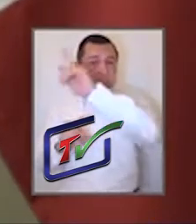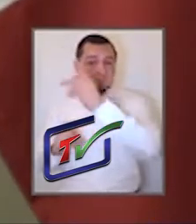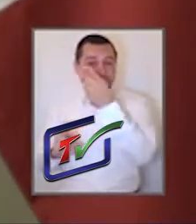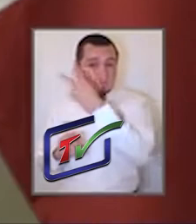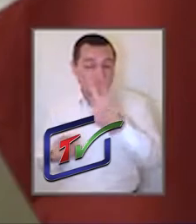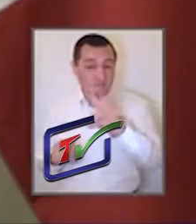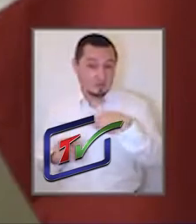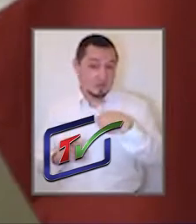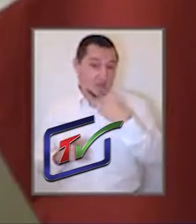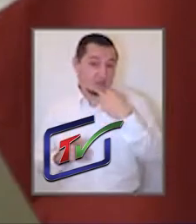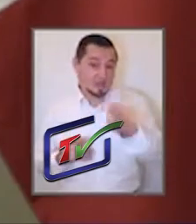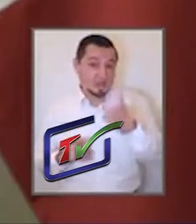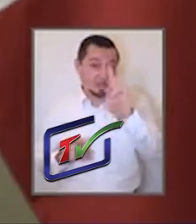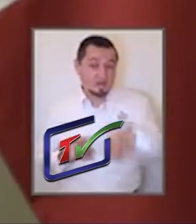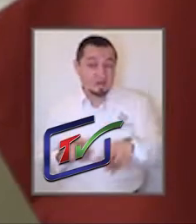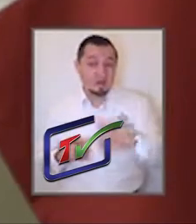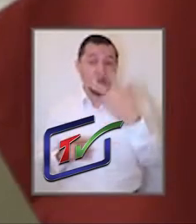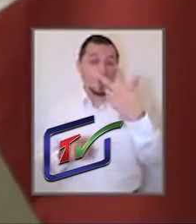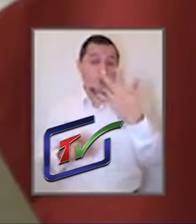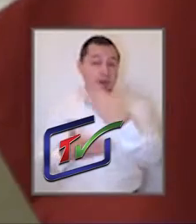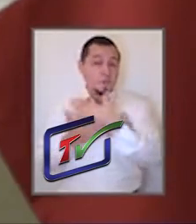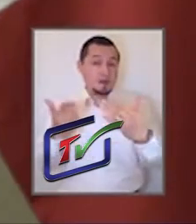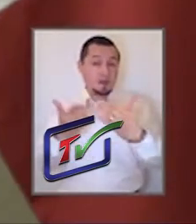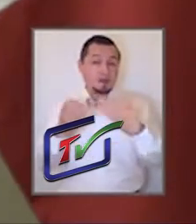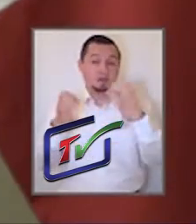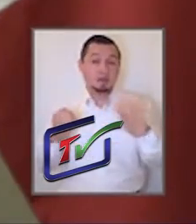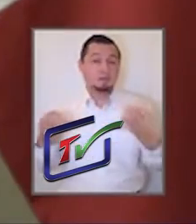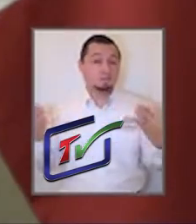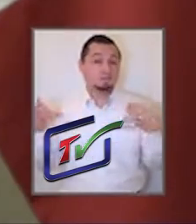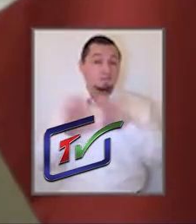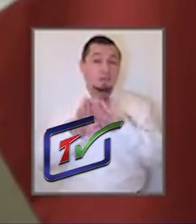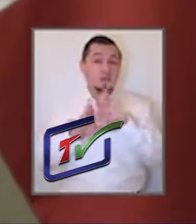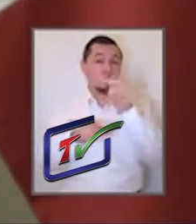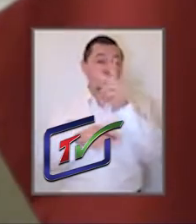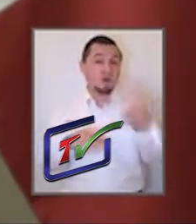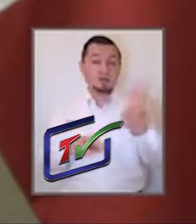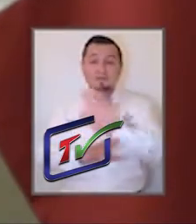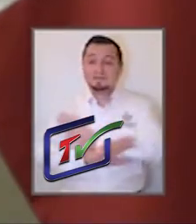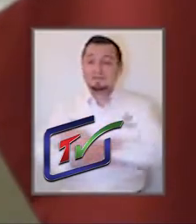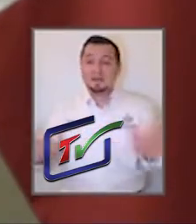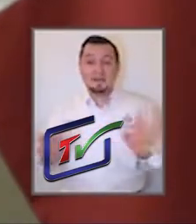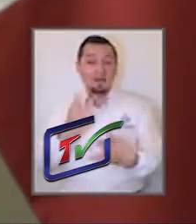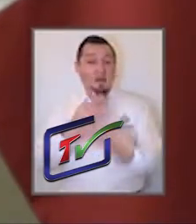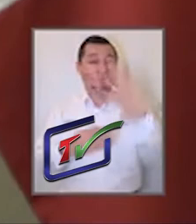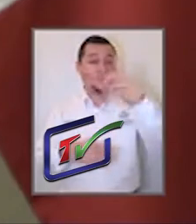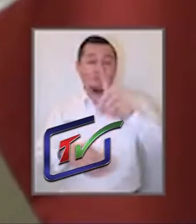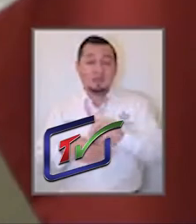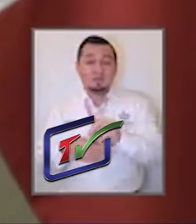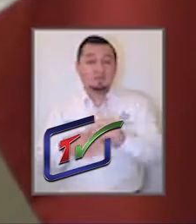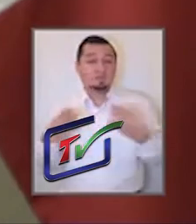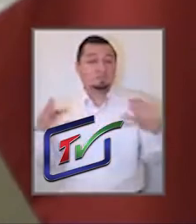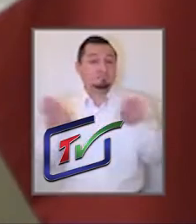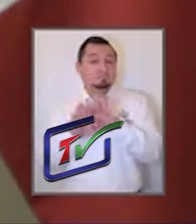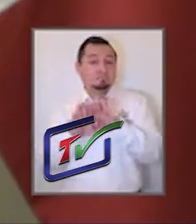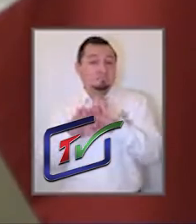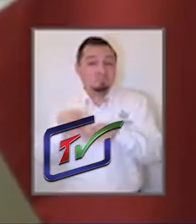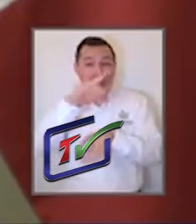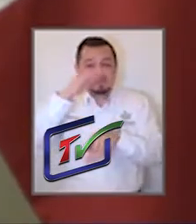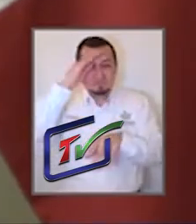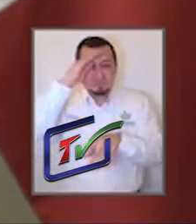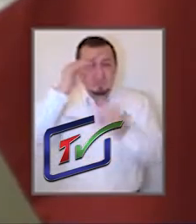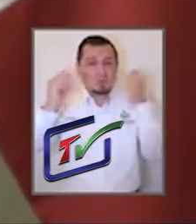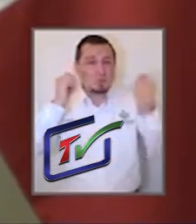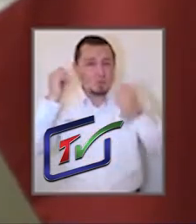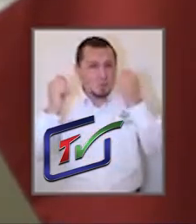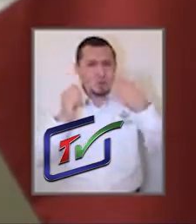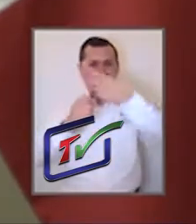aquí para echar fiesta en Vallarta, de una vez les digo, a las 8:30 estará cerrado todo en Puerto Vallarta durante estos 14 días. Lo que vamos